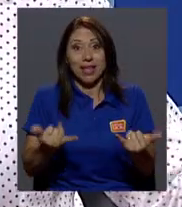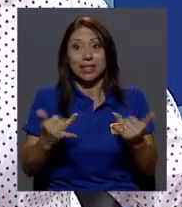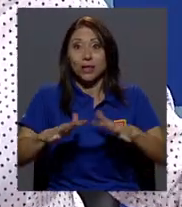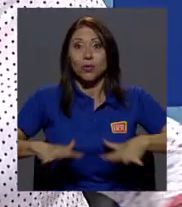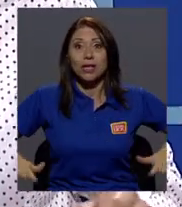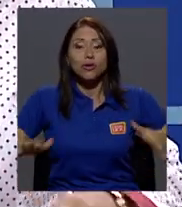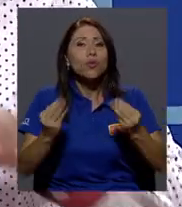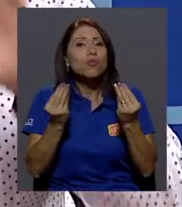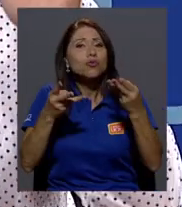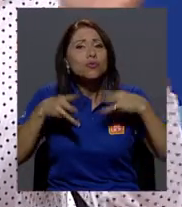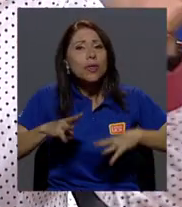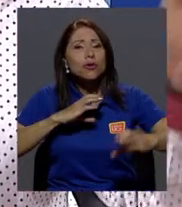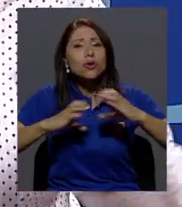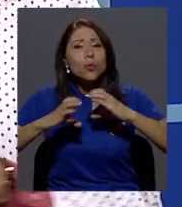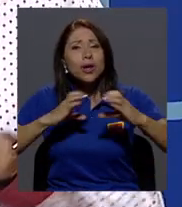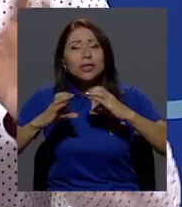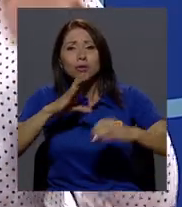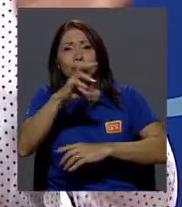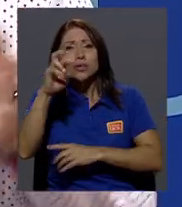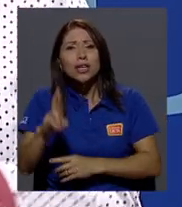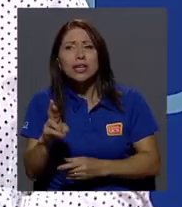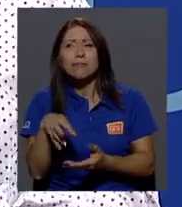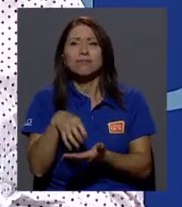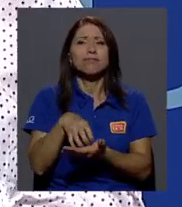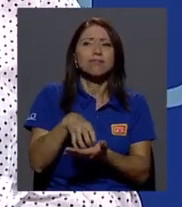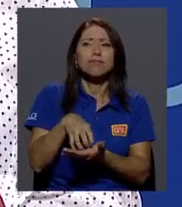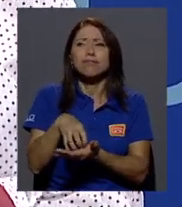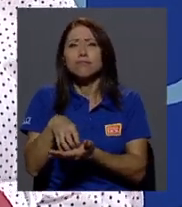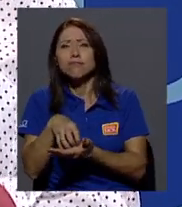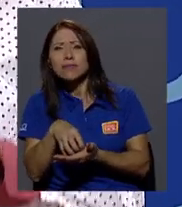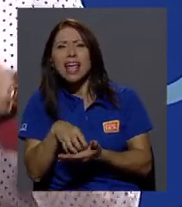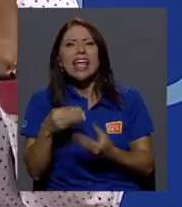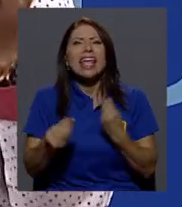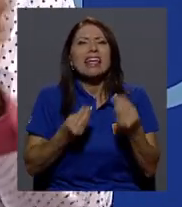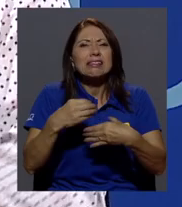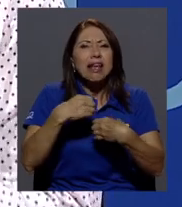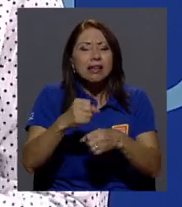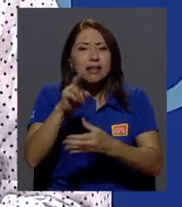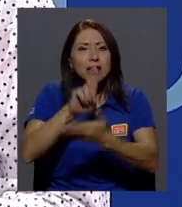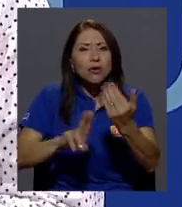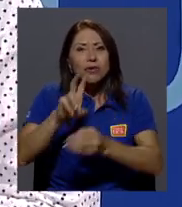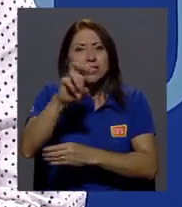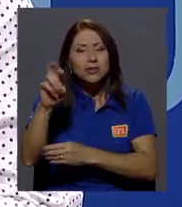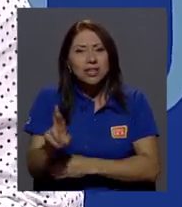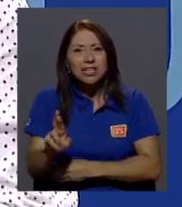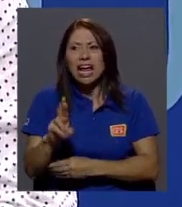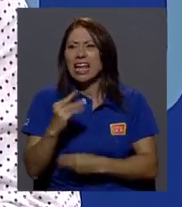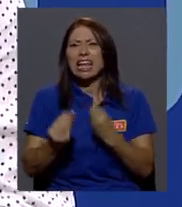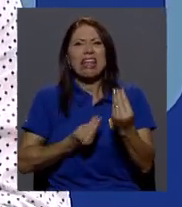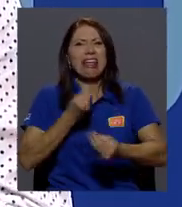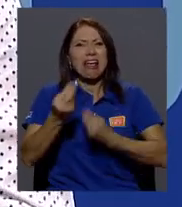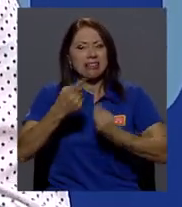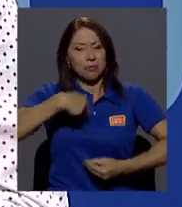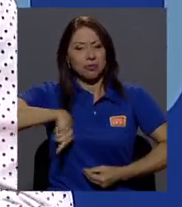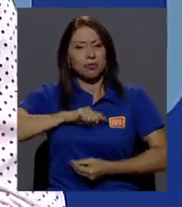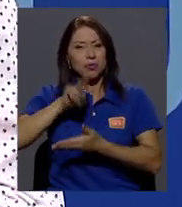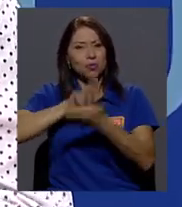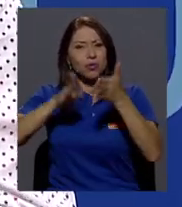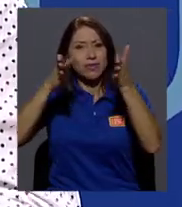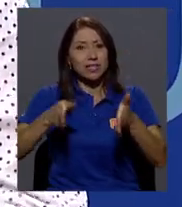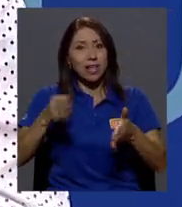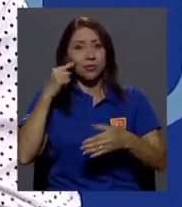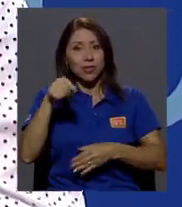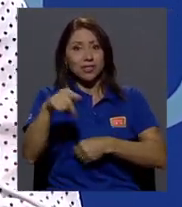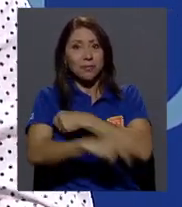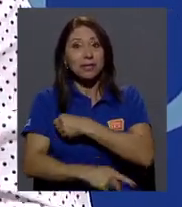de comunicación ahorita en nuestro país que cuestionan mucho que se hace en la universidad de costa rica y que hacemos los universitarios verdad por este país bueno pues